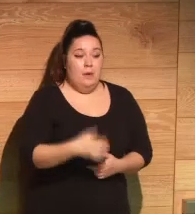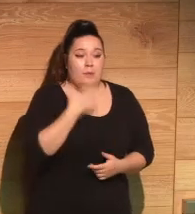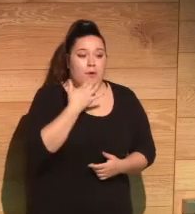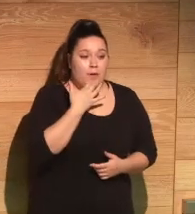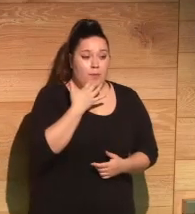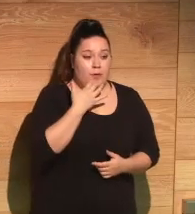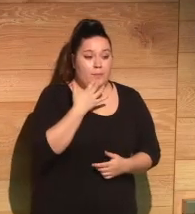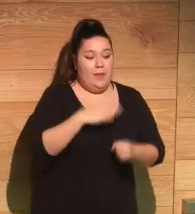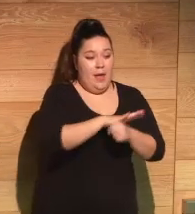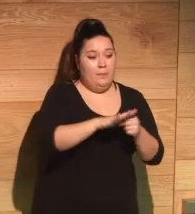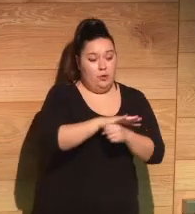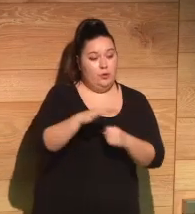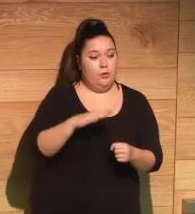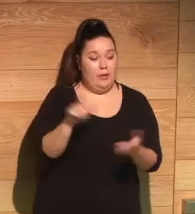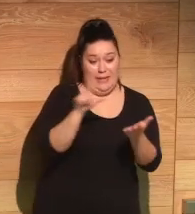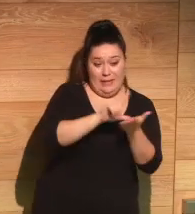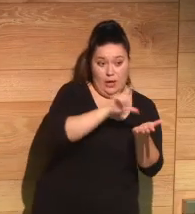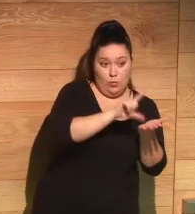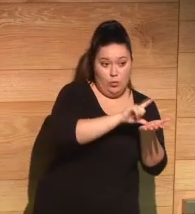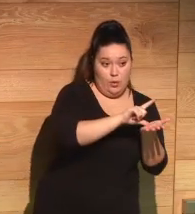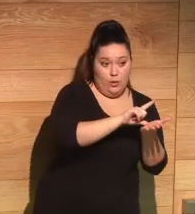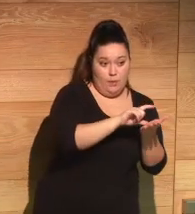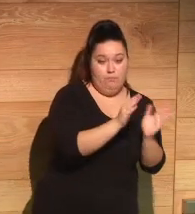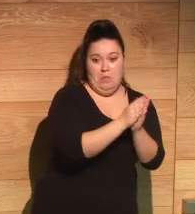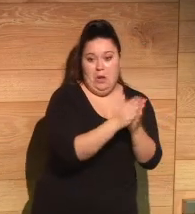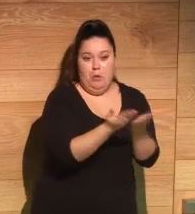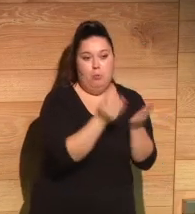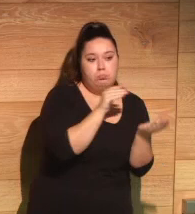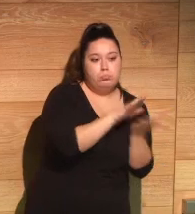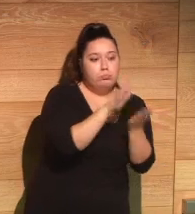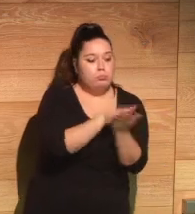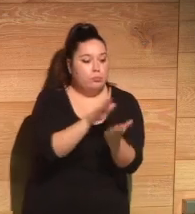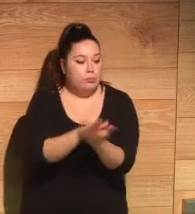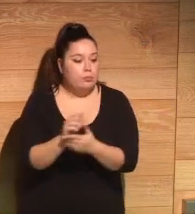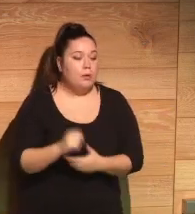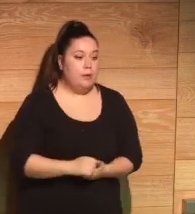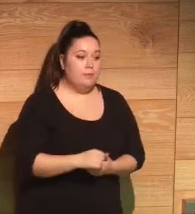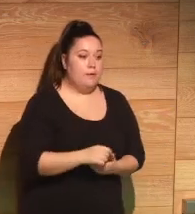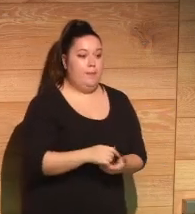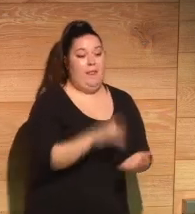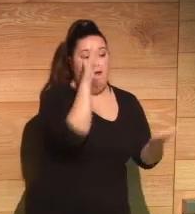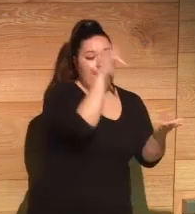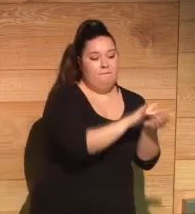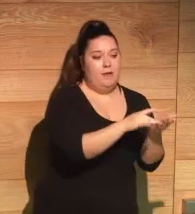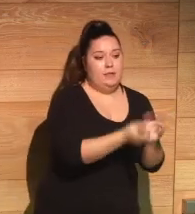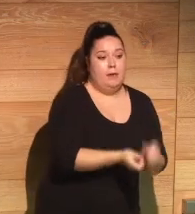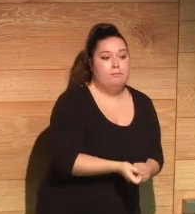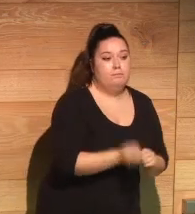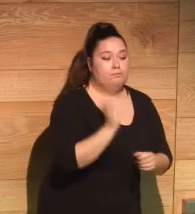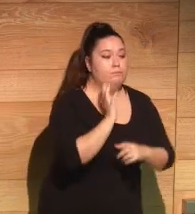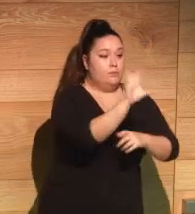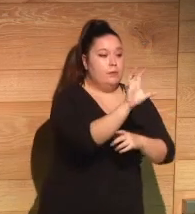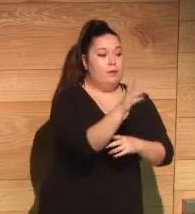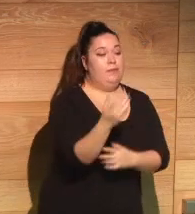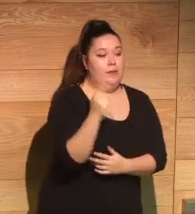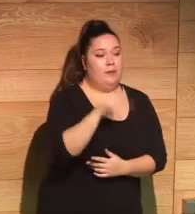ámbito de la literatura, y la filosofía también es una literatura en cuanto se publica como libro, los autores se definen más por la fecha de publicación de sus libros que por el año de